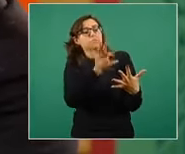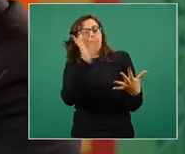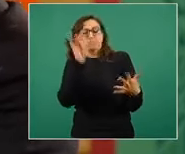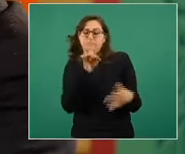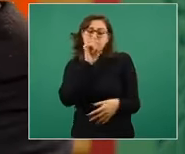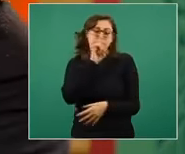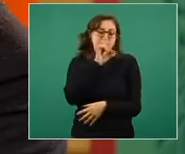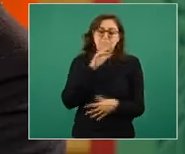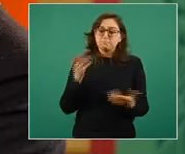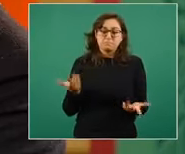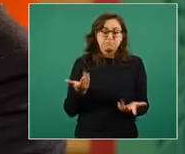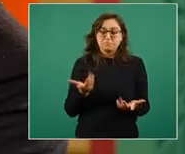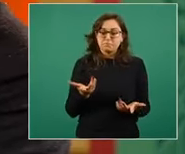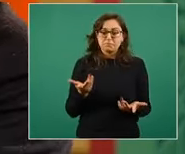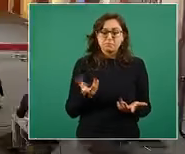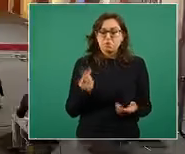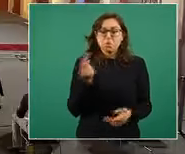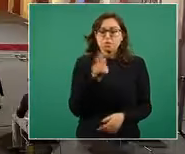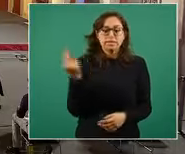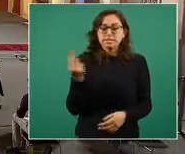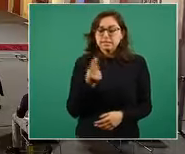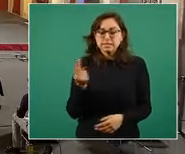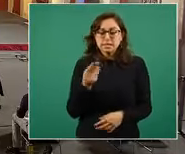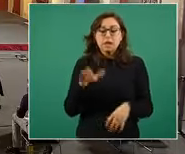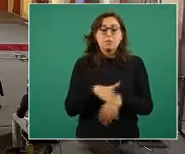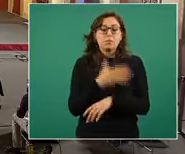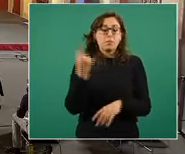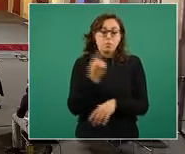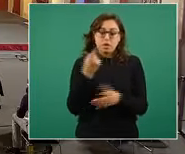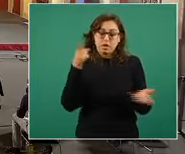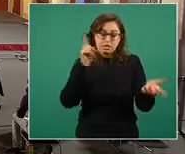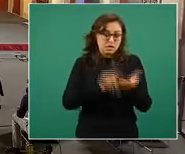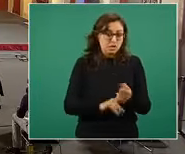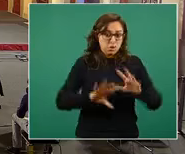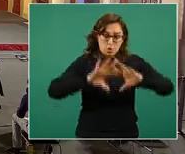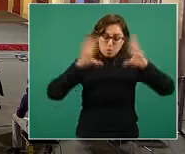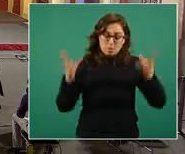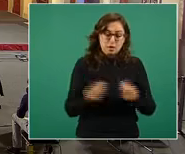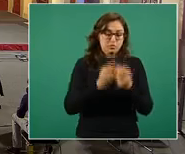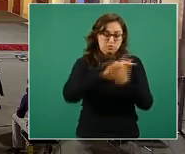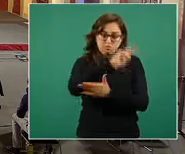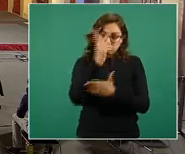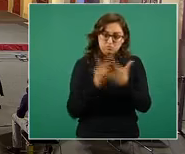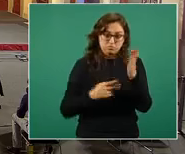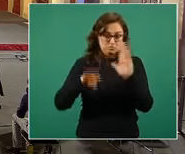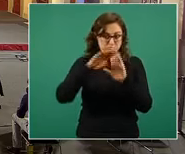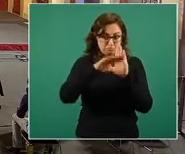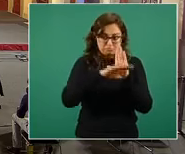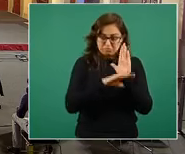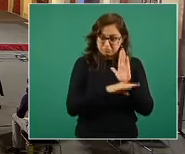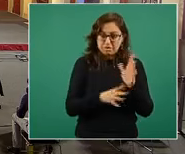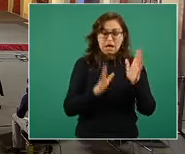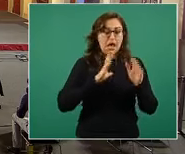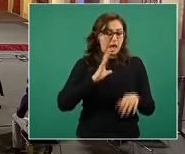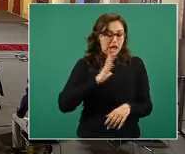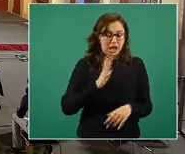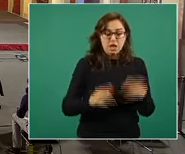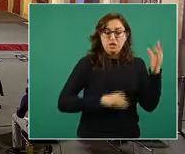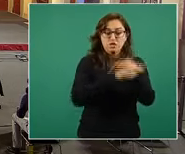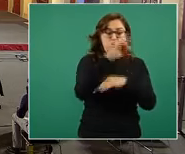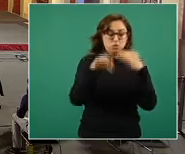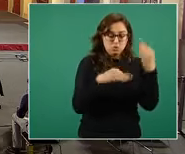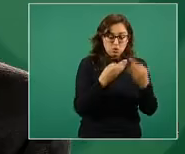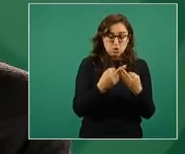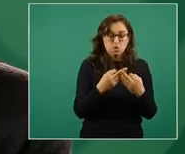instrucciones, porque estas están consideradas en la propia lineamiento técnico del programa. Tenemos los manuales